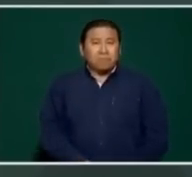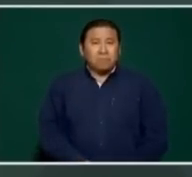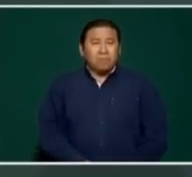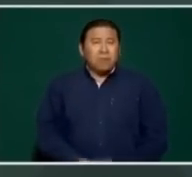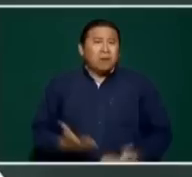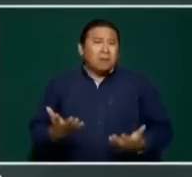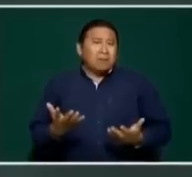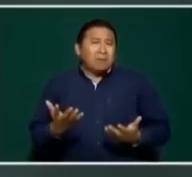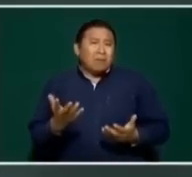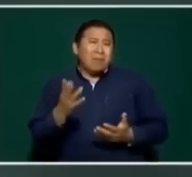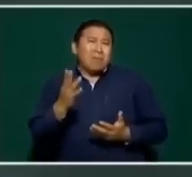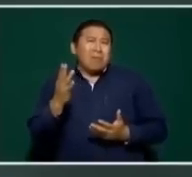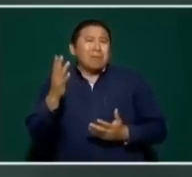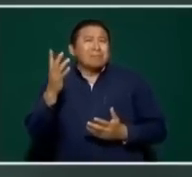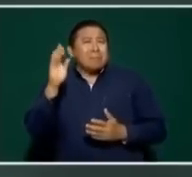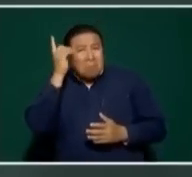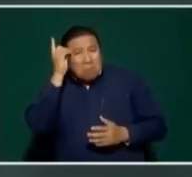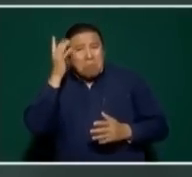como vasallos